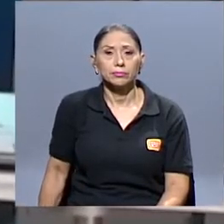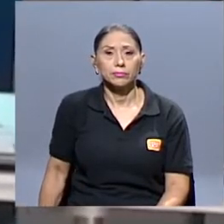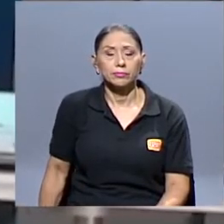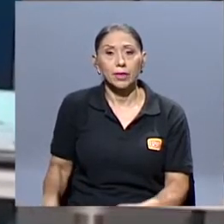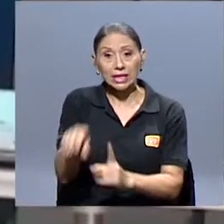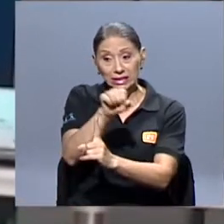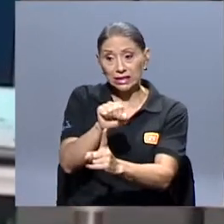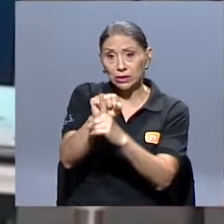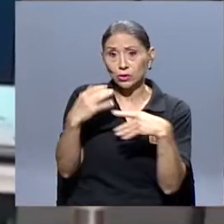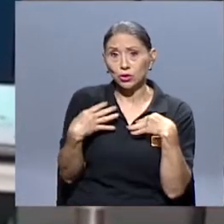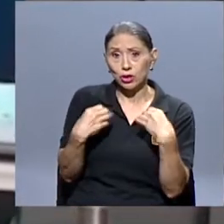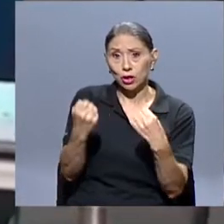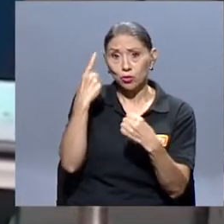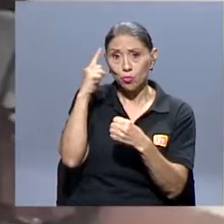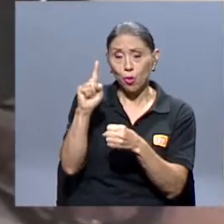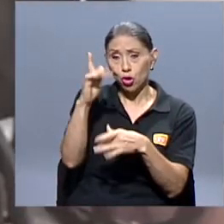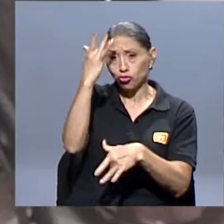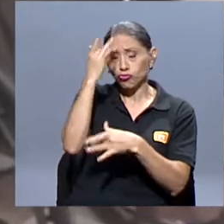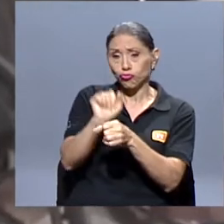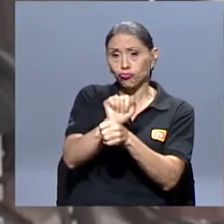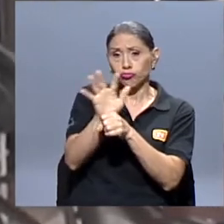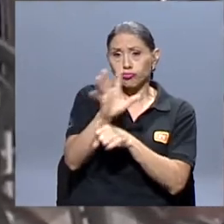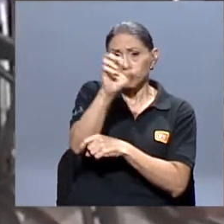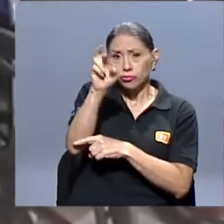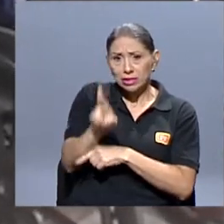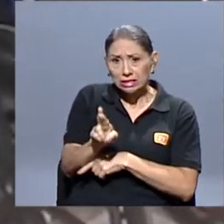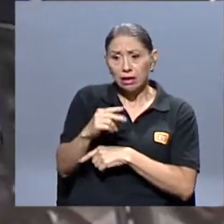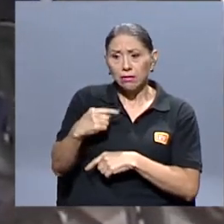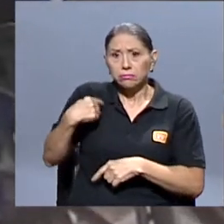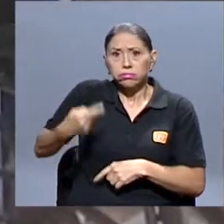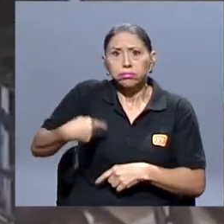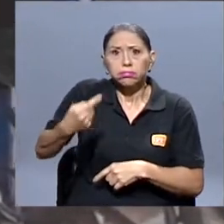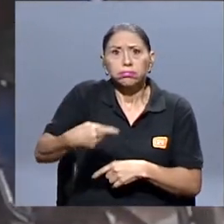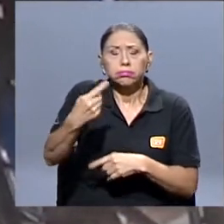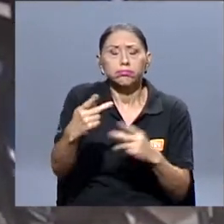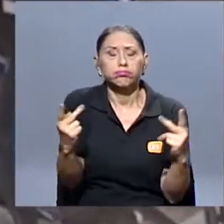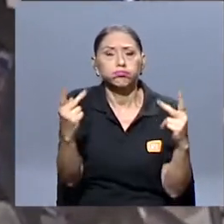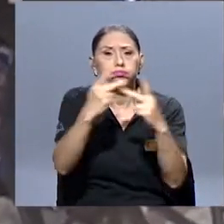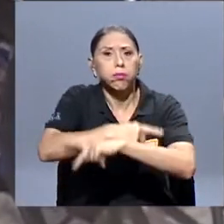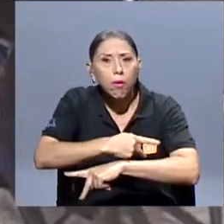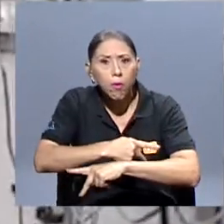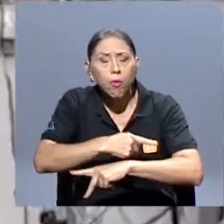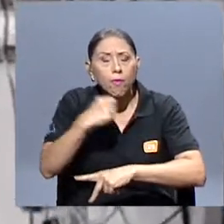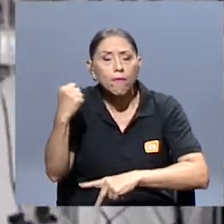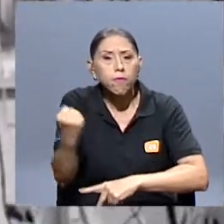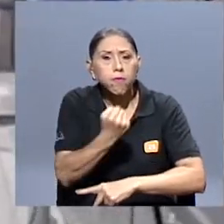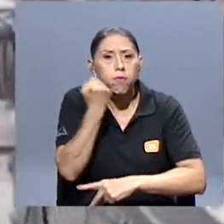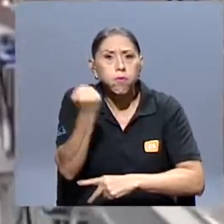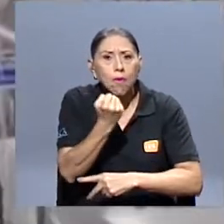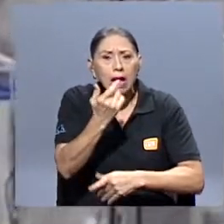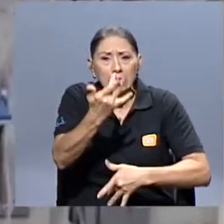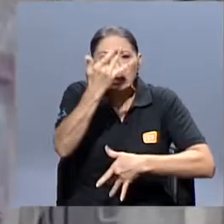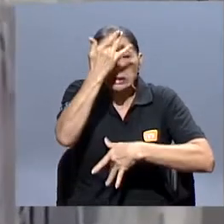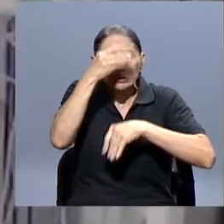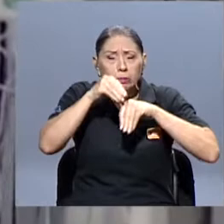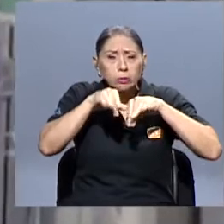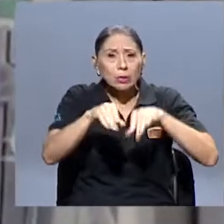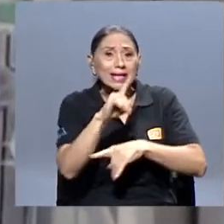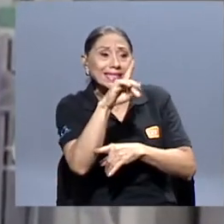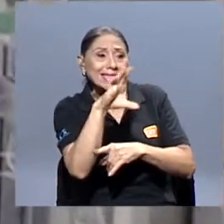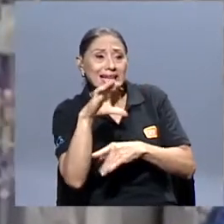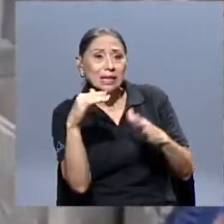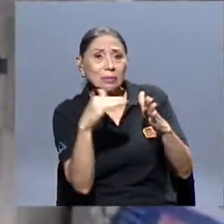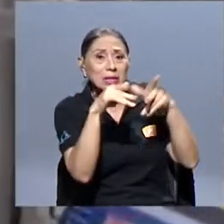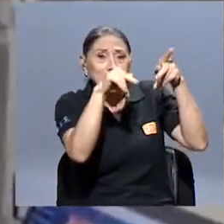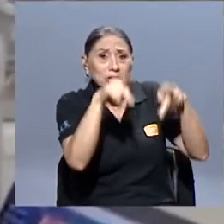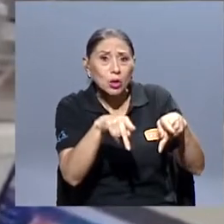La situación sanitaria por el coronavirus en Costa Rica sigue siendo cada vez más crítica. Tenemos una tasa de contagios por cada 100.000